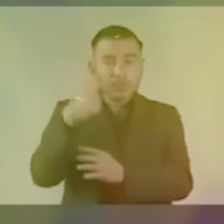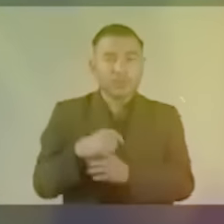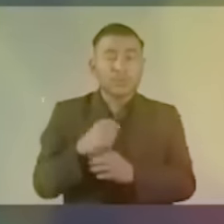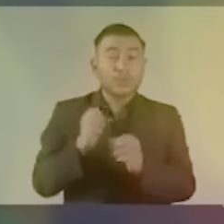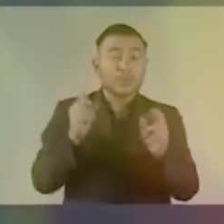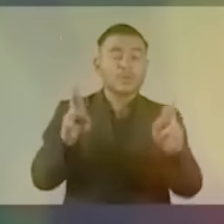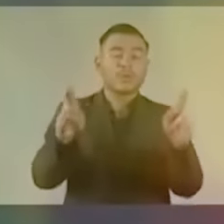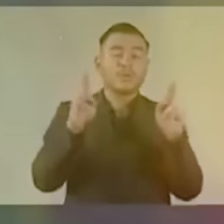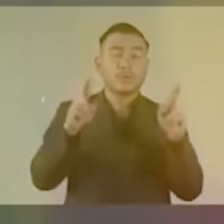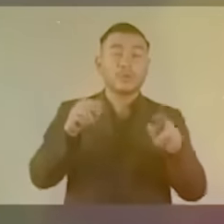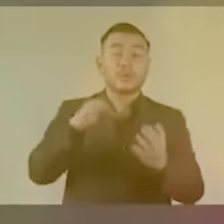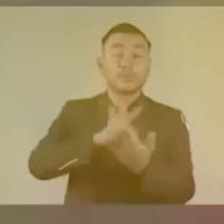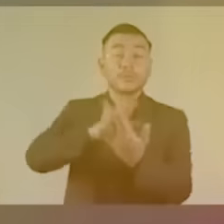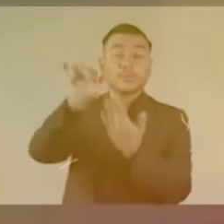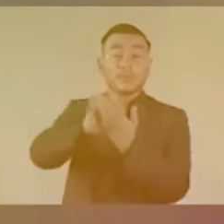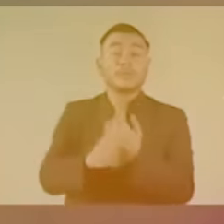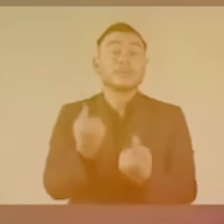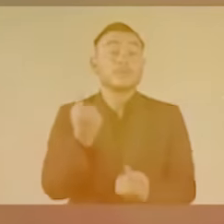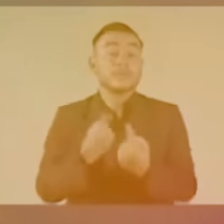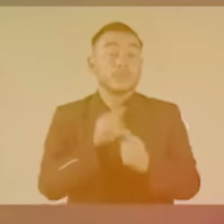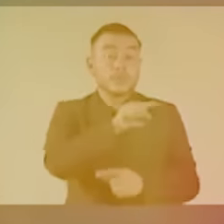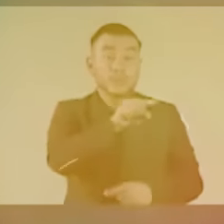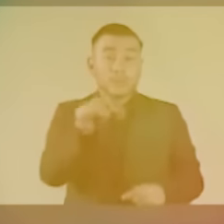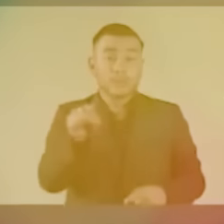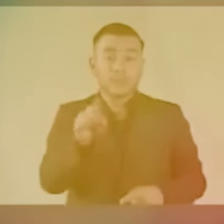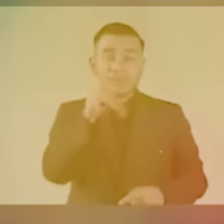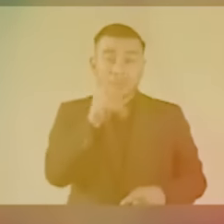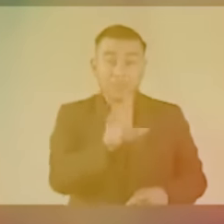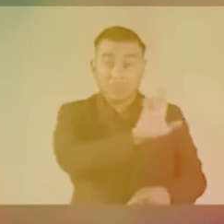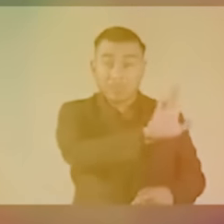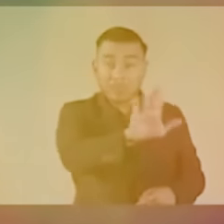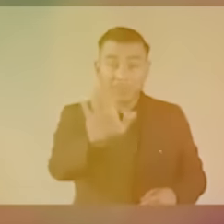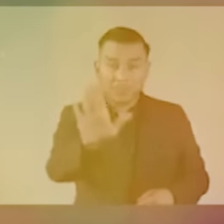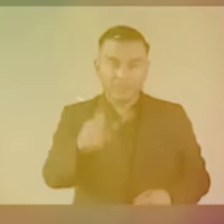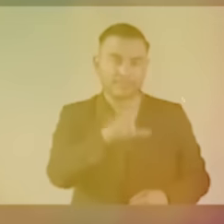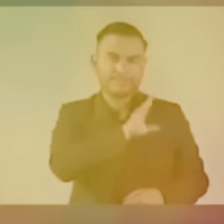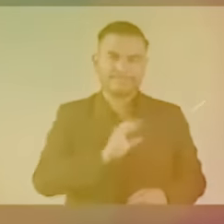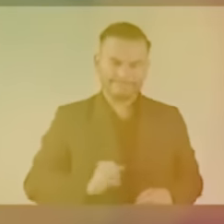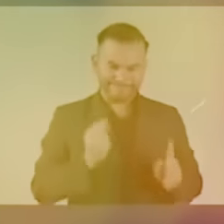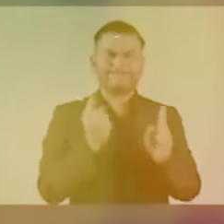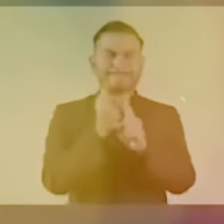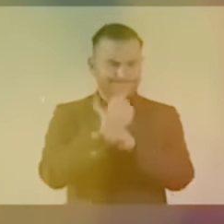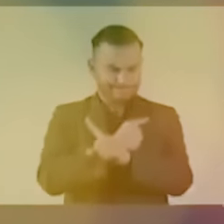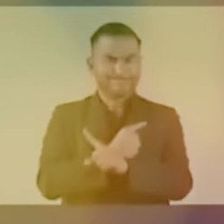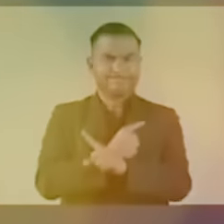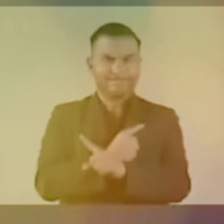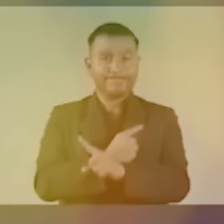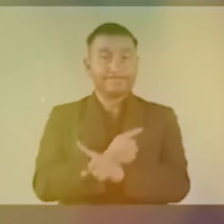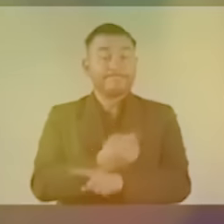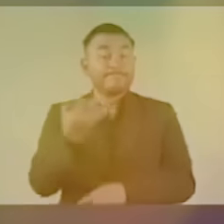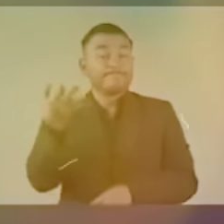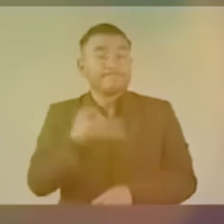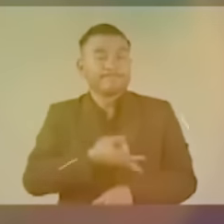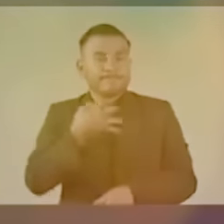ustedes han puesto en este proyecto y sobre todo que ustedes han puesto en ustedes mismos que El Salvador puede cambiar. Debemos de